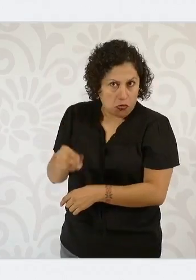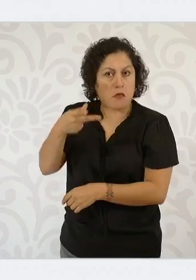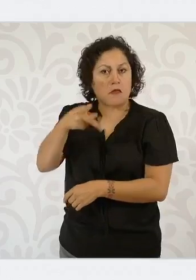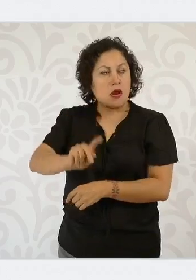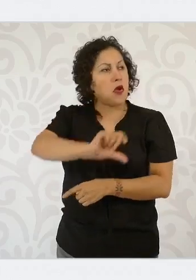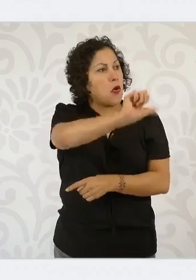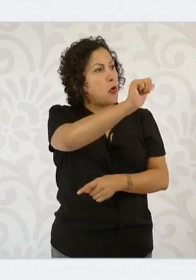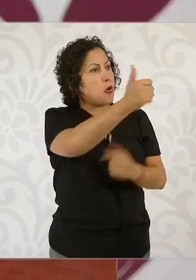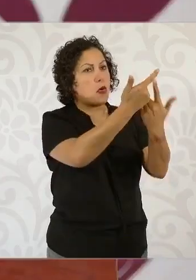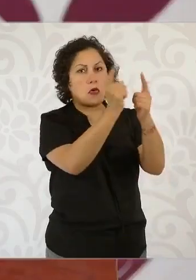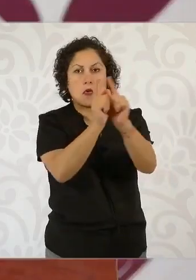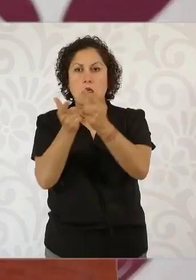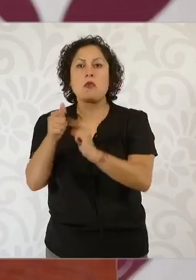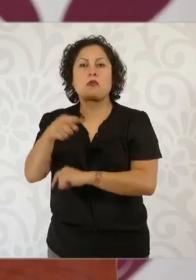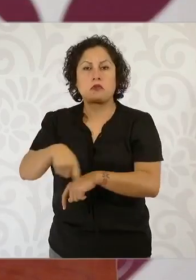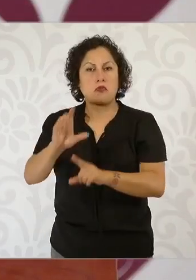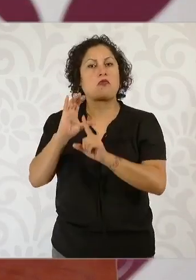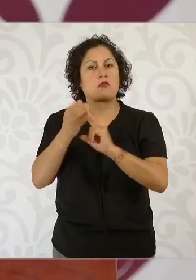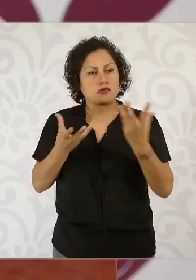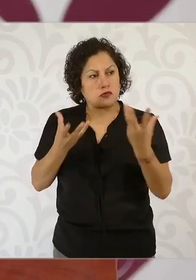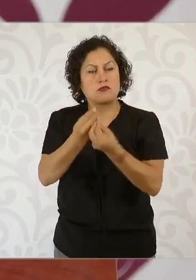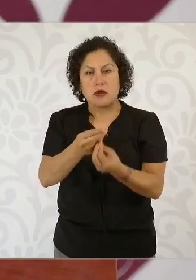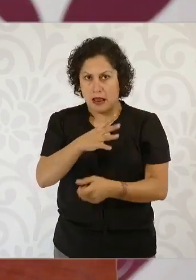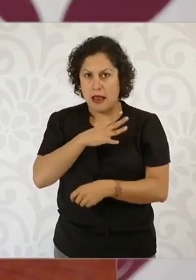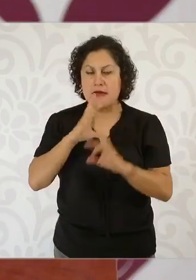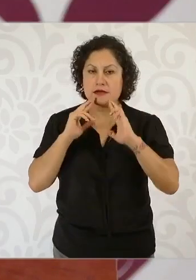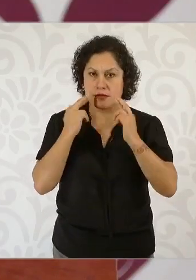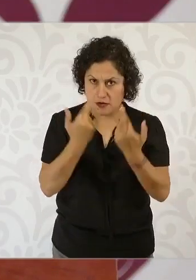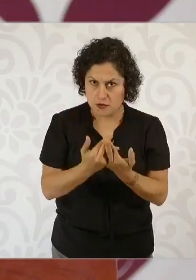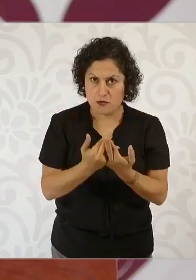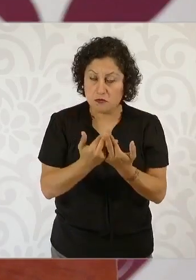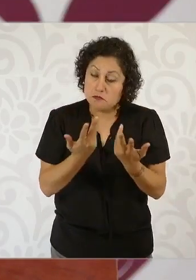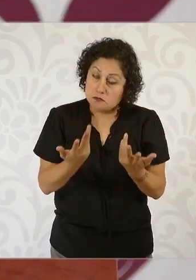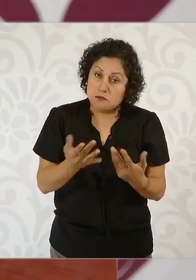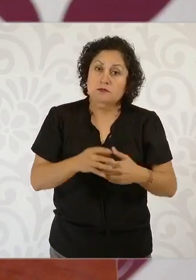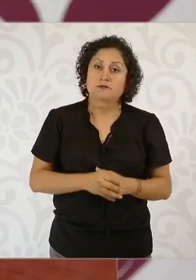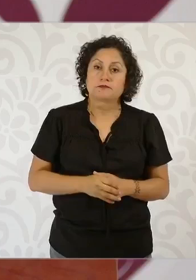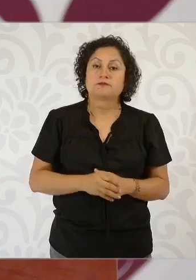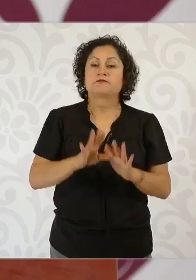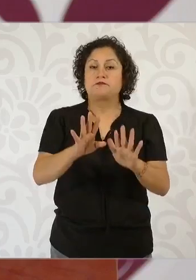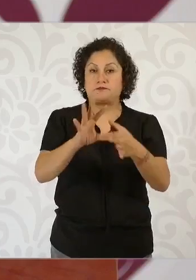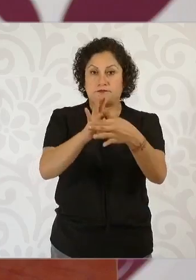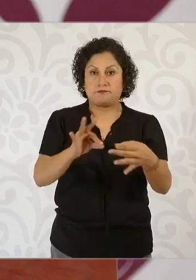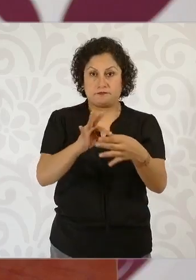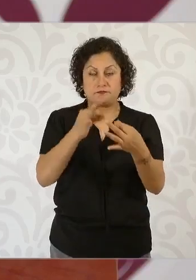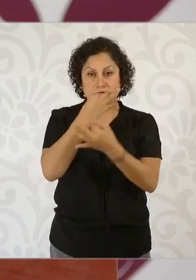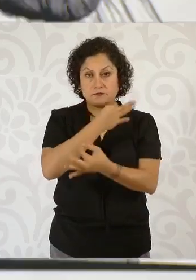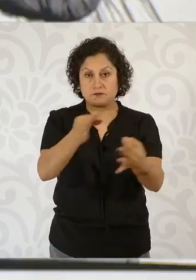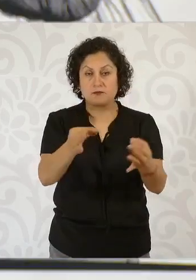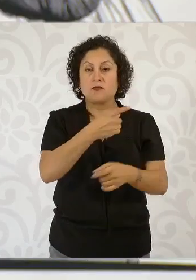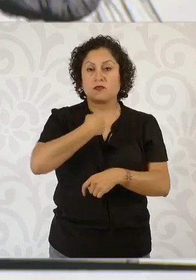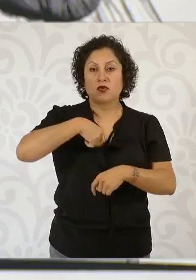colectivos. Y sobre todo tiene que hacerse, estamos trabajando en varias áreas para su información.